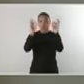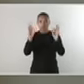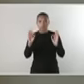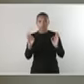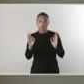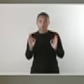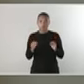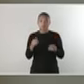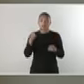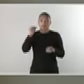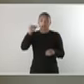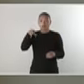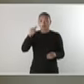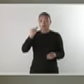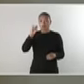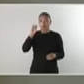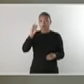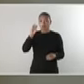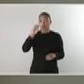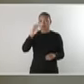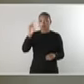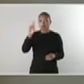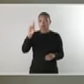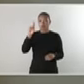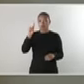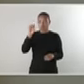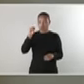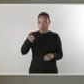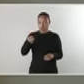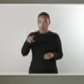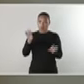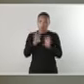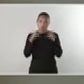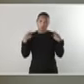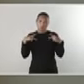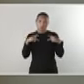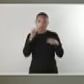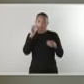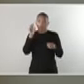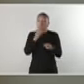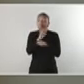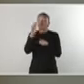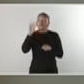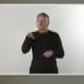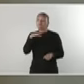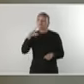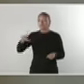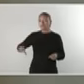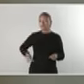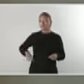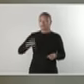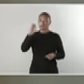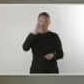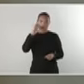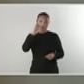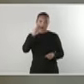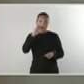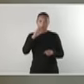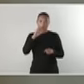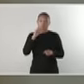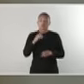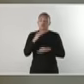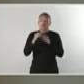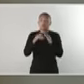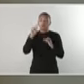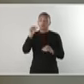fiscal anticorrupción que va a perseguir al Señor gobernador Ejido Torre a los cuarenta y tres alcaldes de Tamaulipas